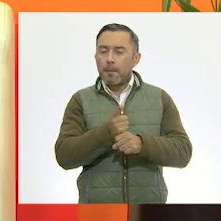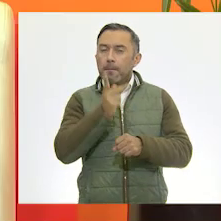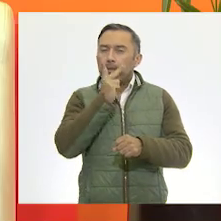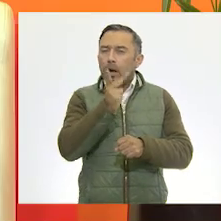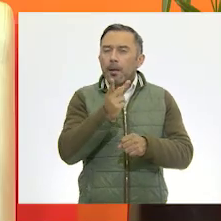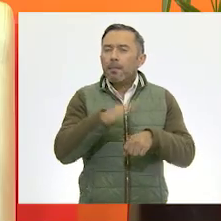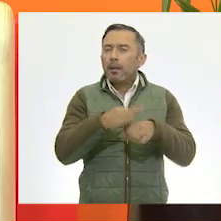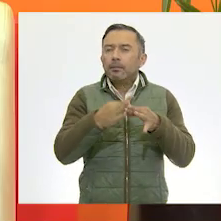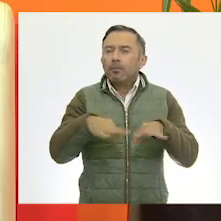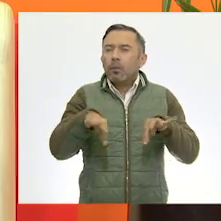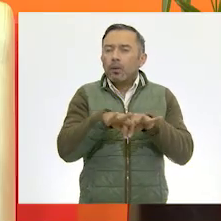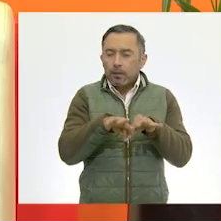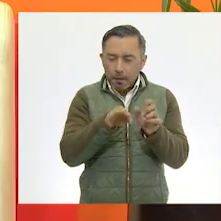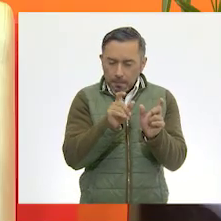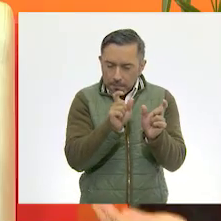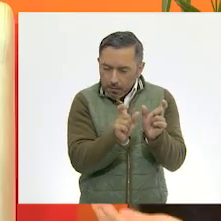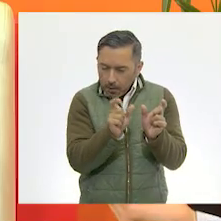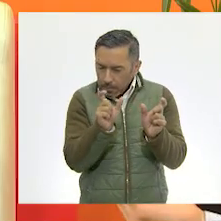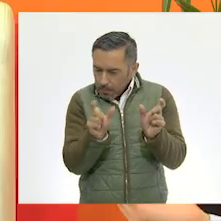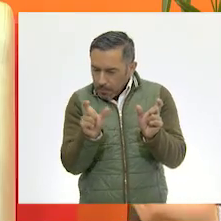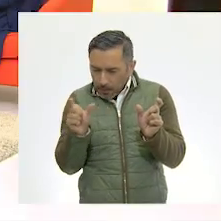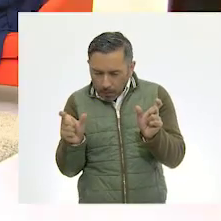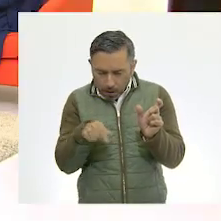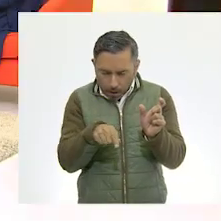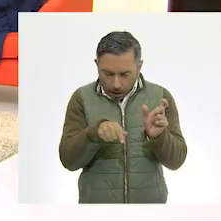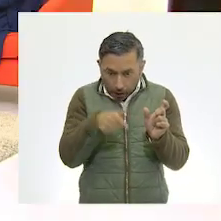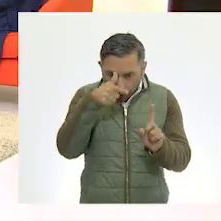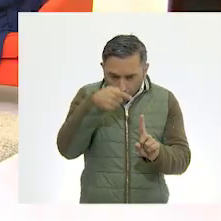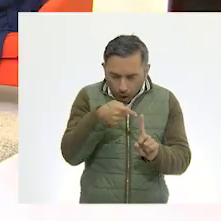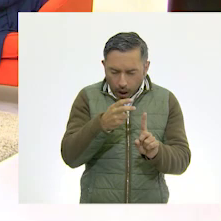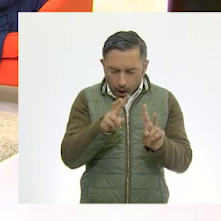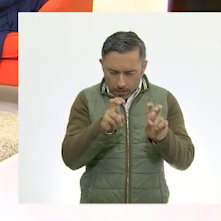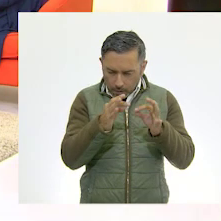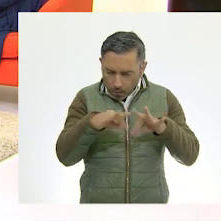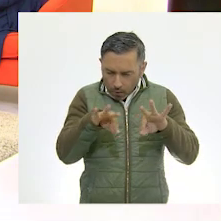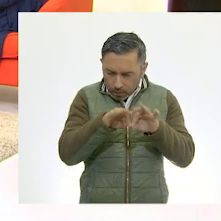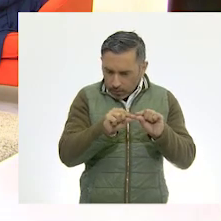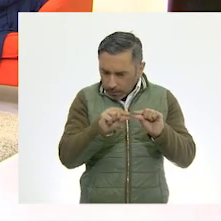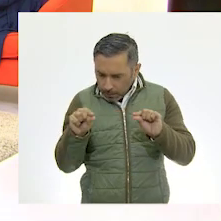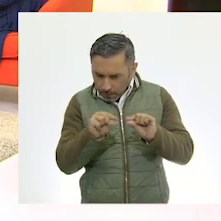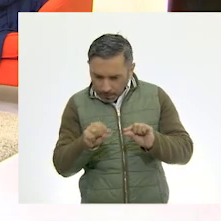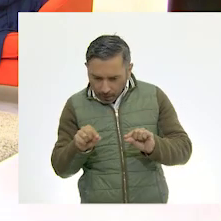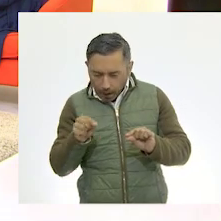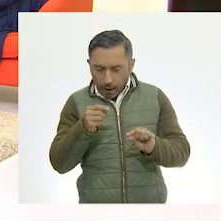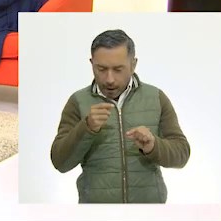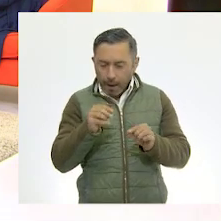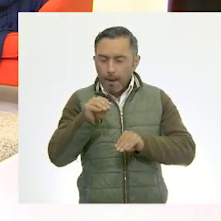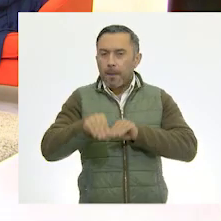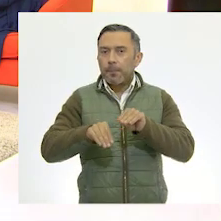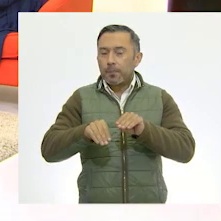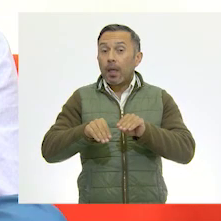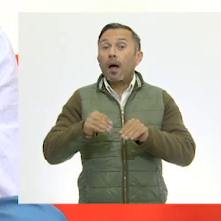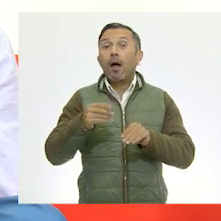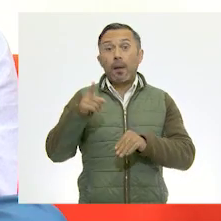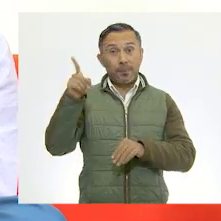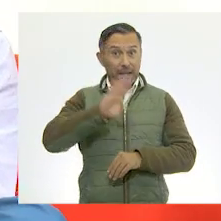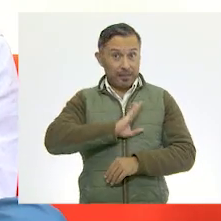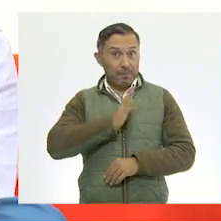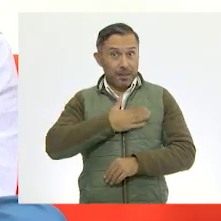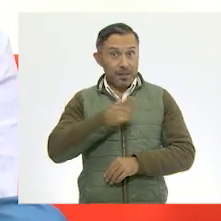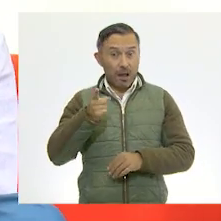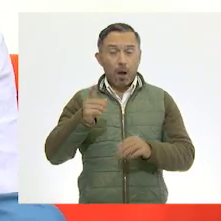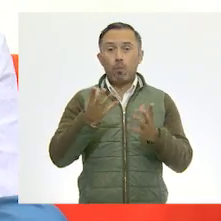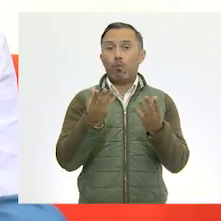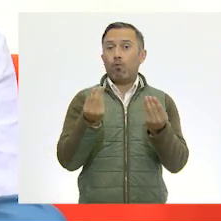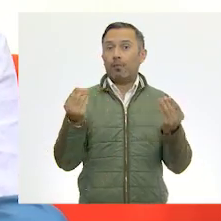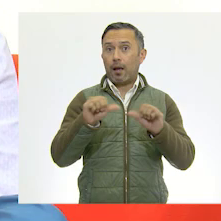quedarnos con la idea central del texto para poderla compartir con el usuario. Entonces, así es que muchas organizaciones en España se dieron cuenta que era